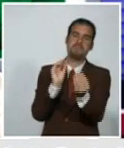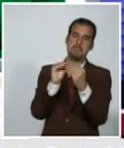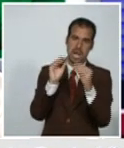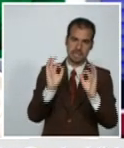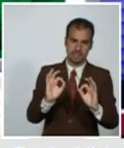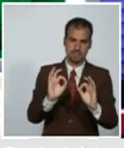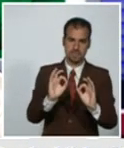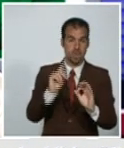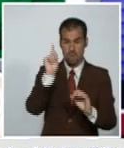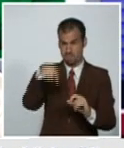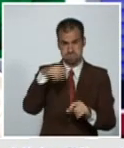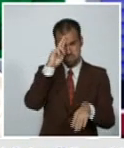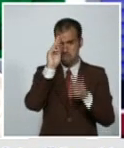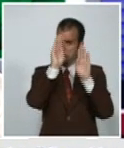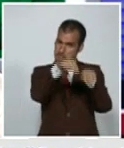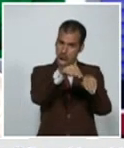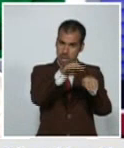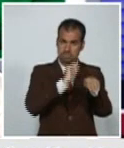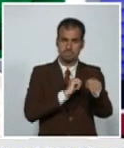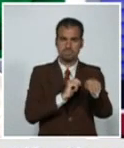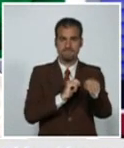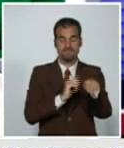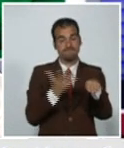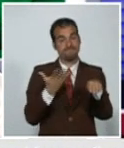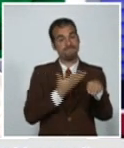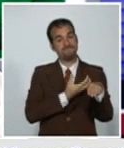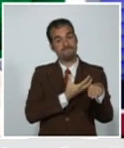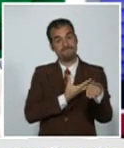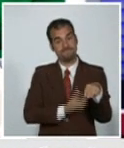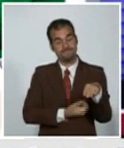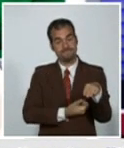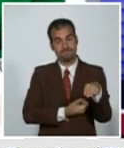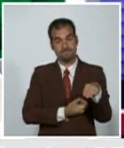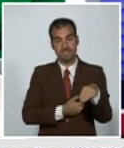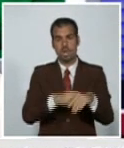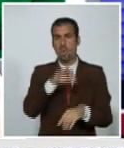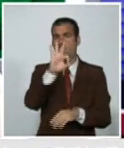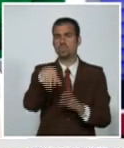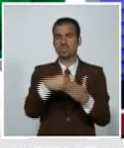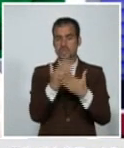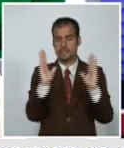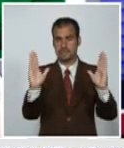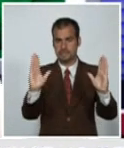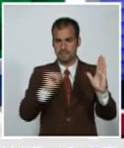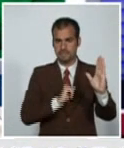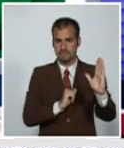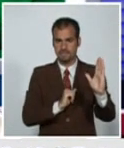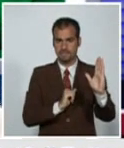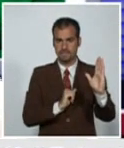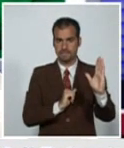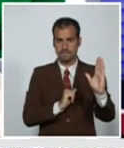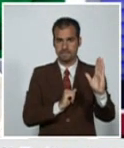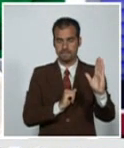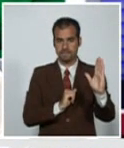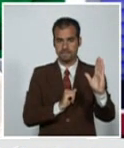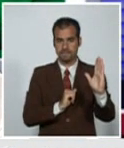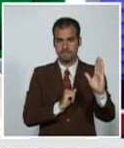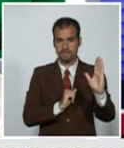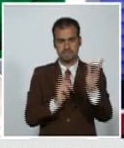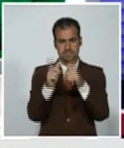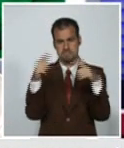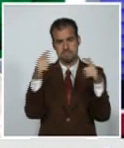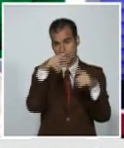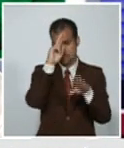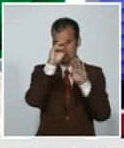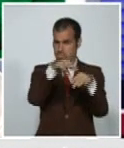y lamentablemente después de 8 días de estadía hospitalaria, una parte de ello en terapia